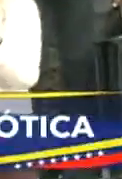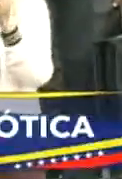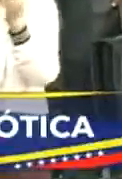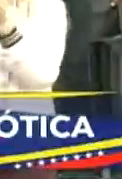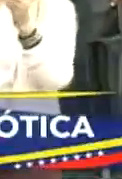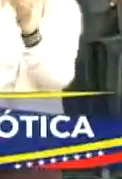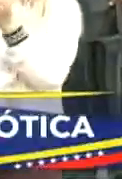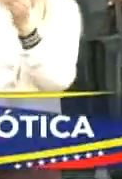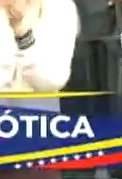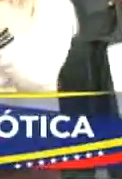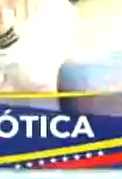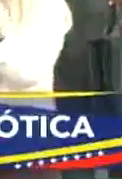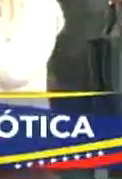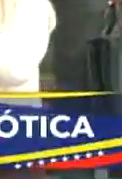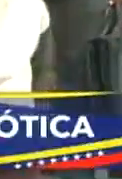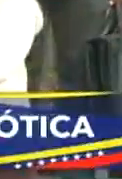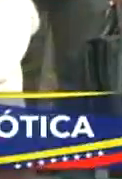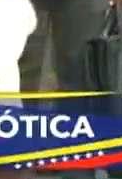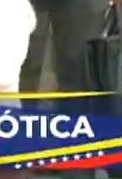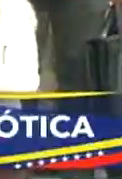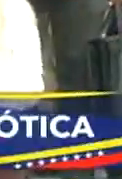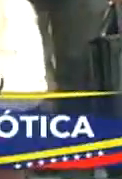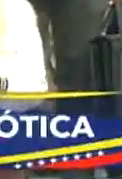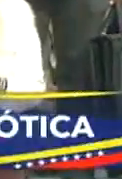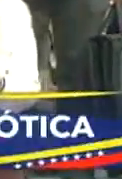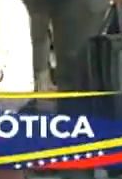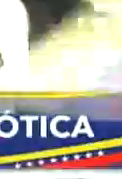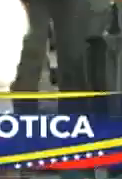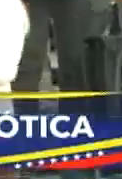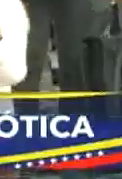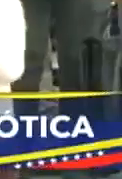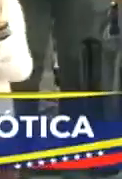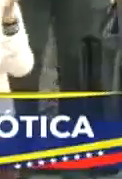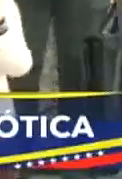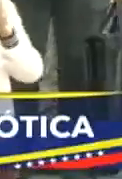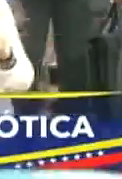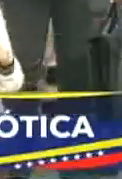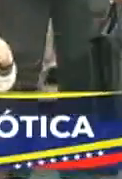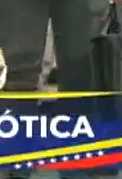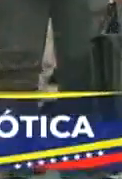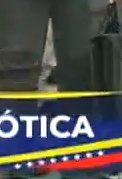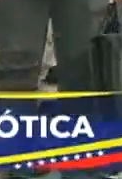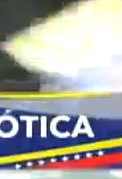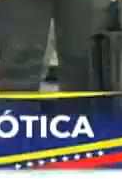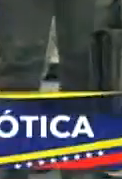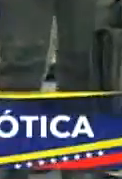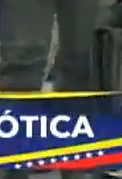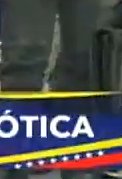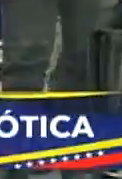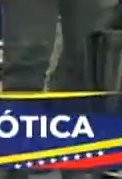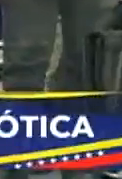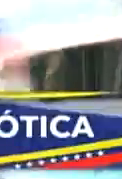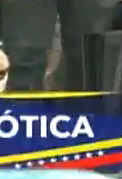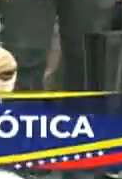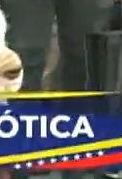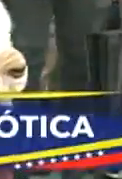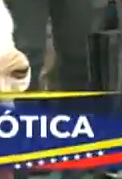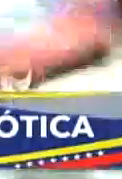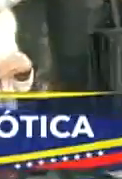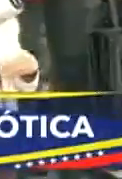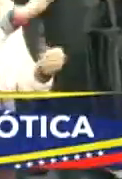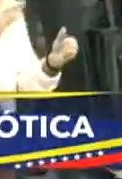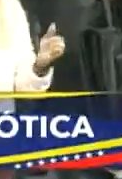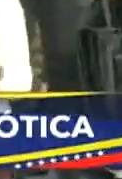se llena de mucho sentimiento patrio, que se llena de esa gesta heroica heredada de los